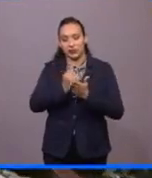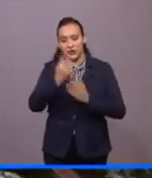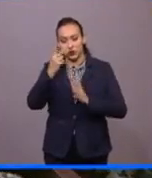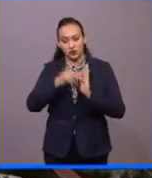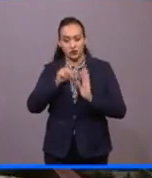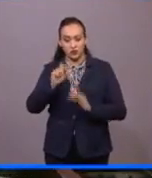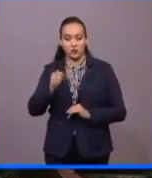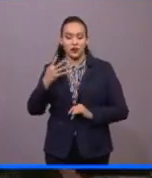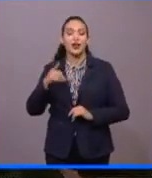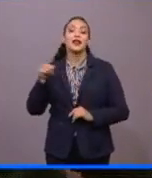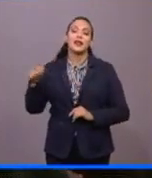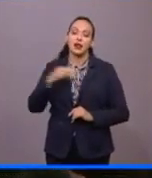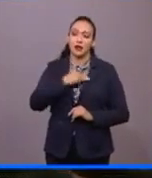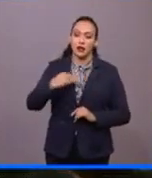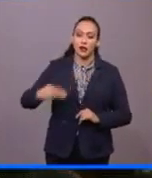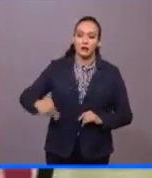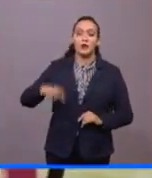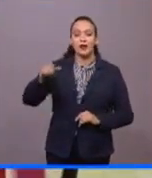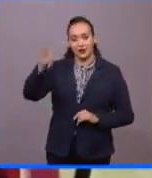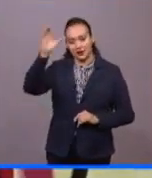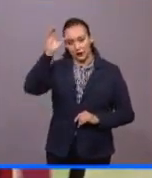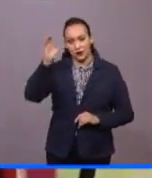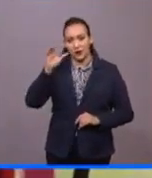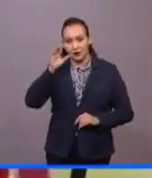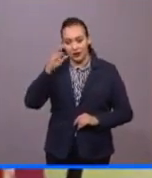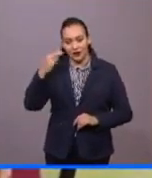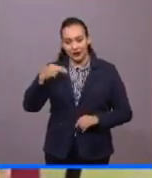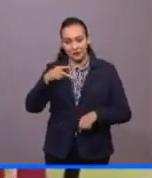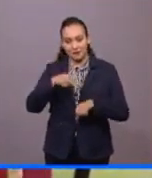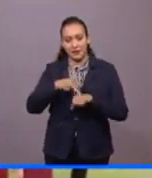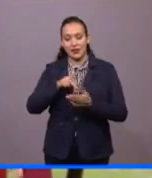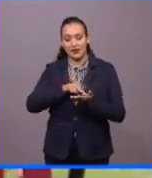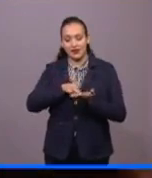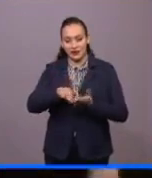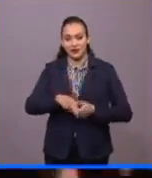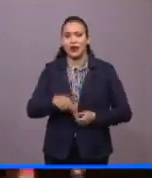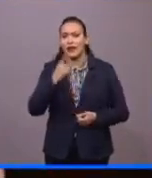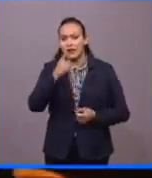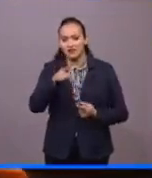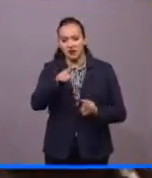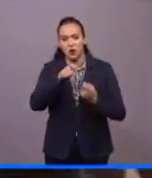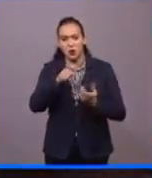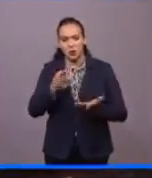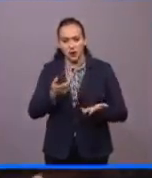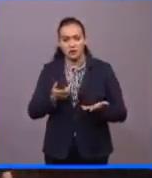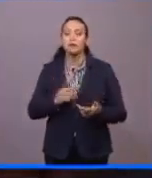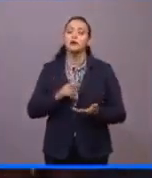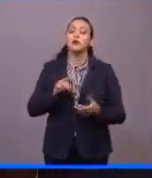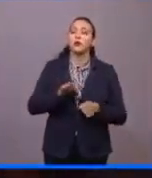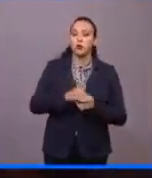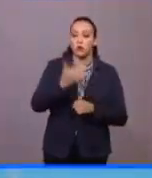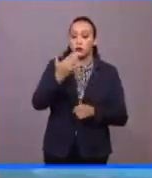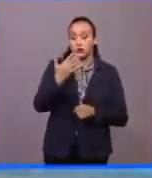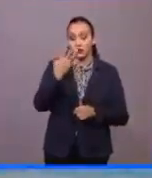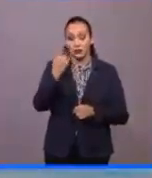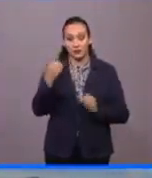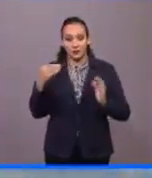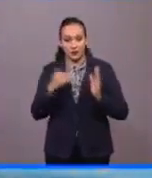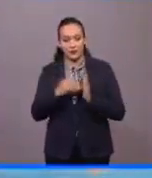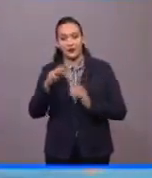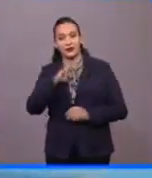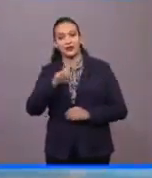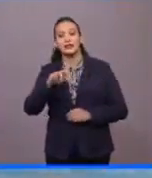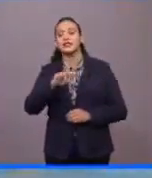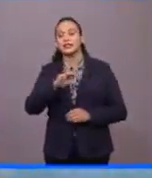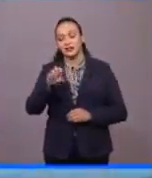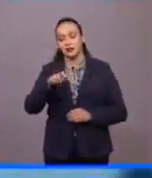del municipio de Piedras Negras, Coahuila. Disposición que establecía el cobro de un derecho de